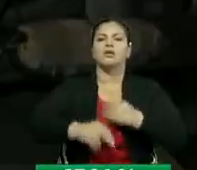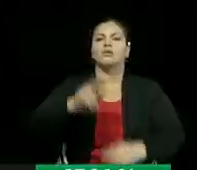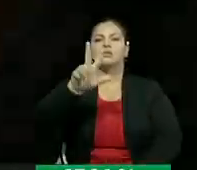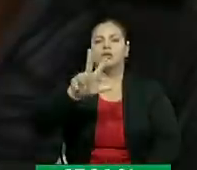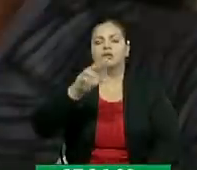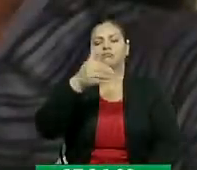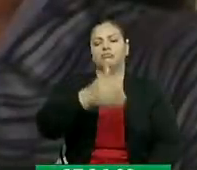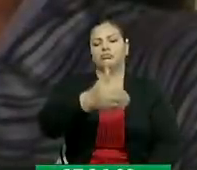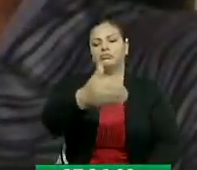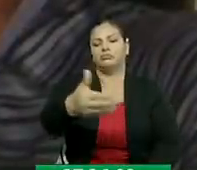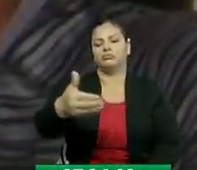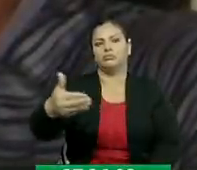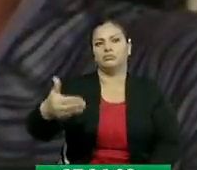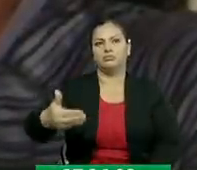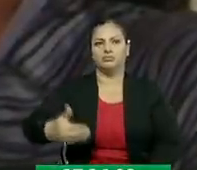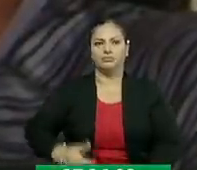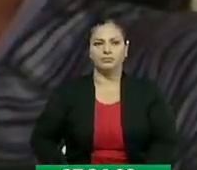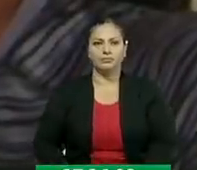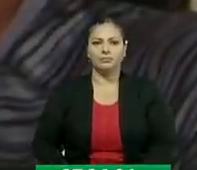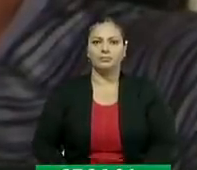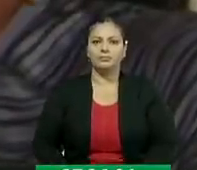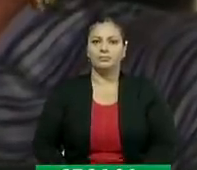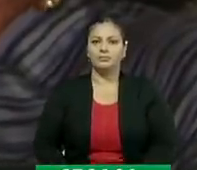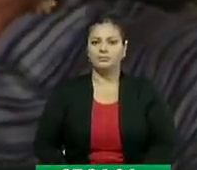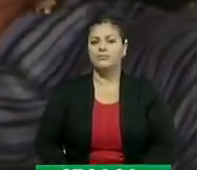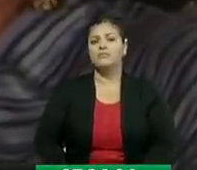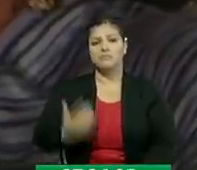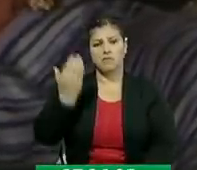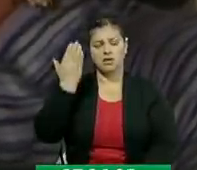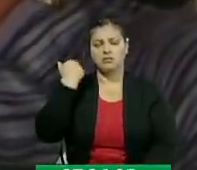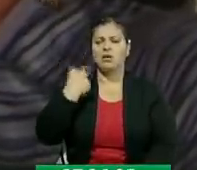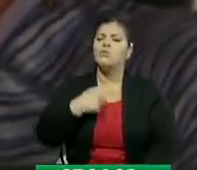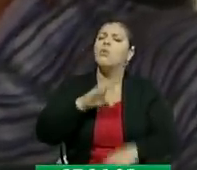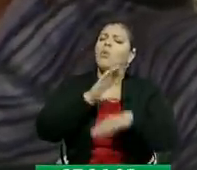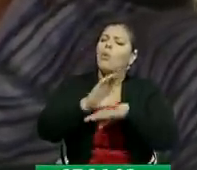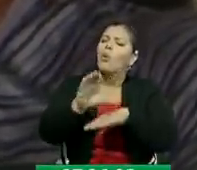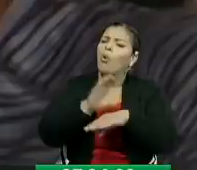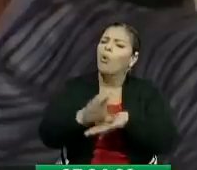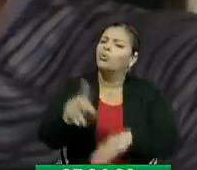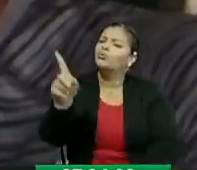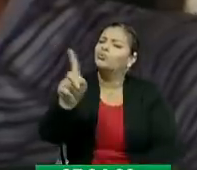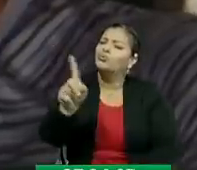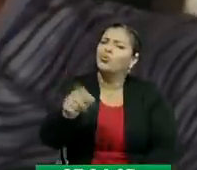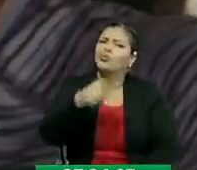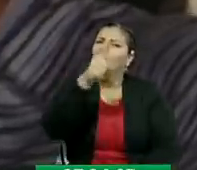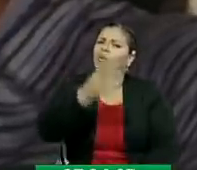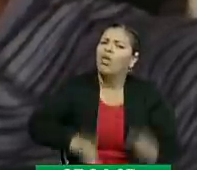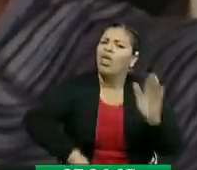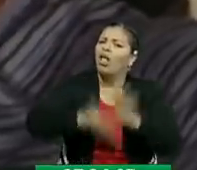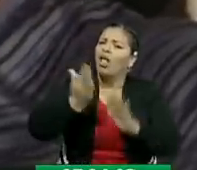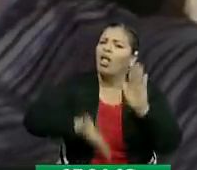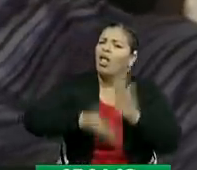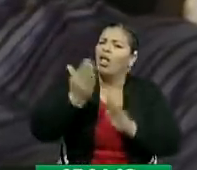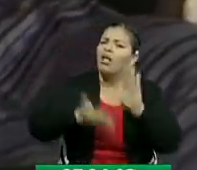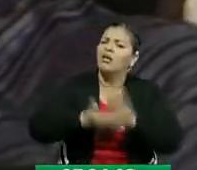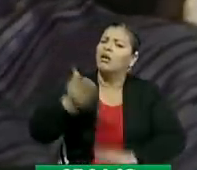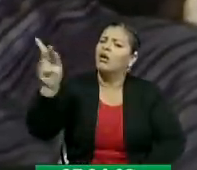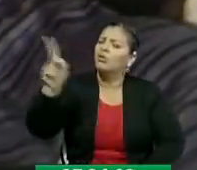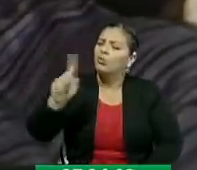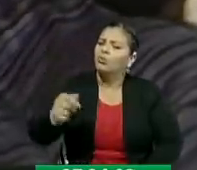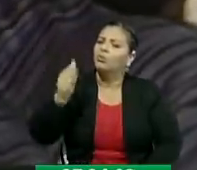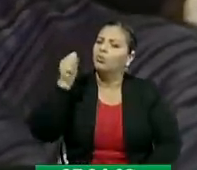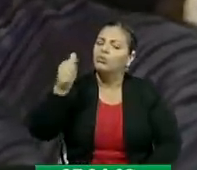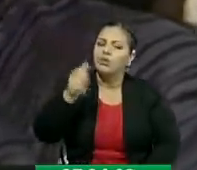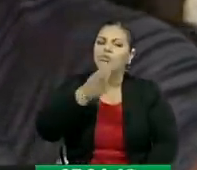materna. Yo como madre siempre le decía, no te vayas, ándate en ruta, ándate al terminal, coge carro directo,